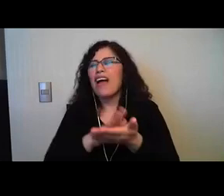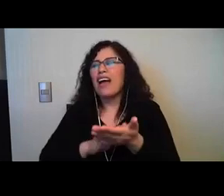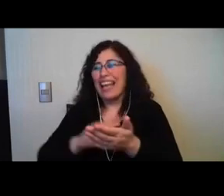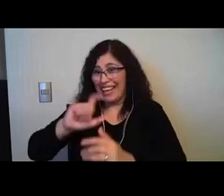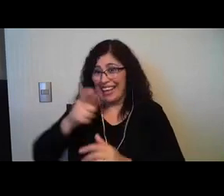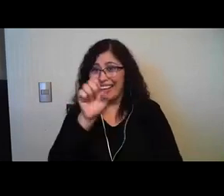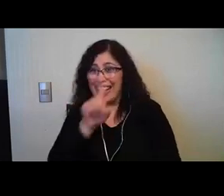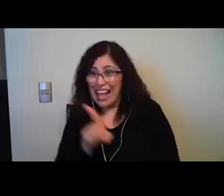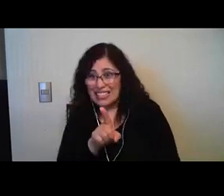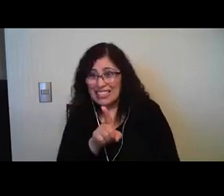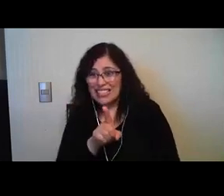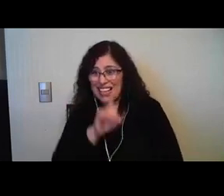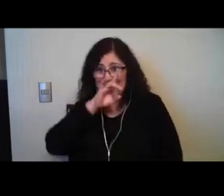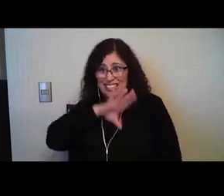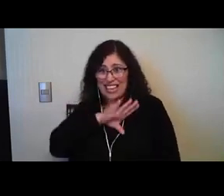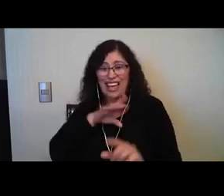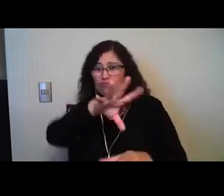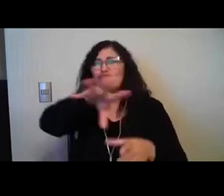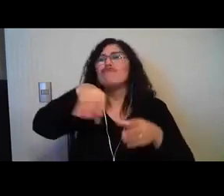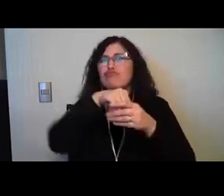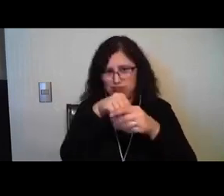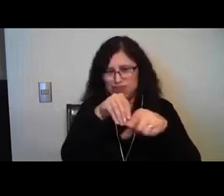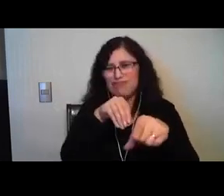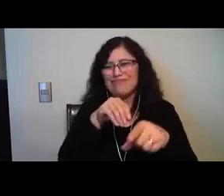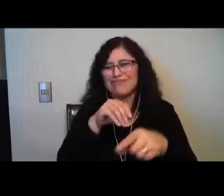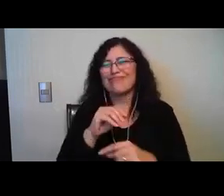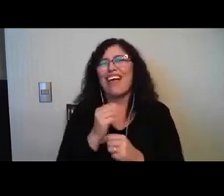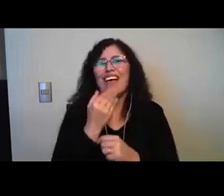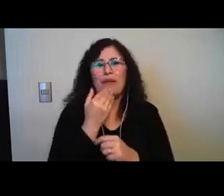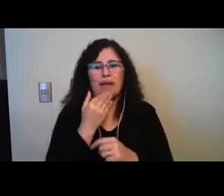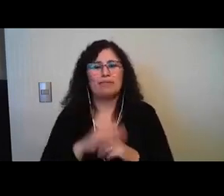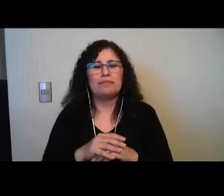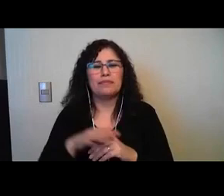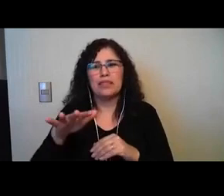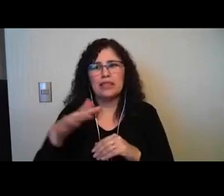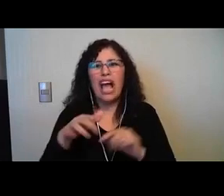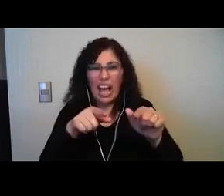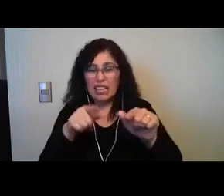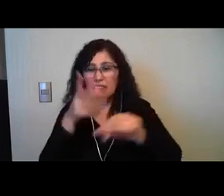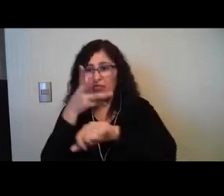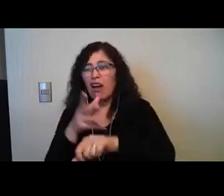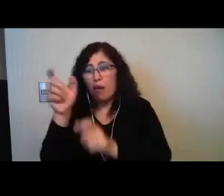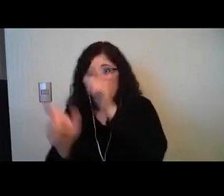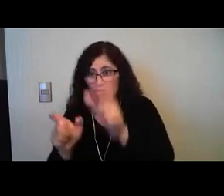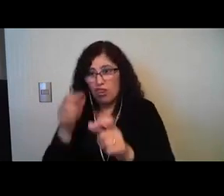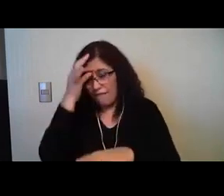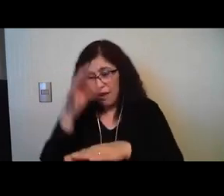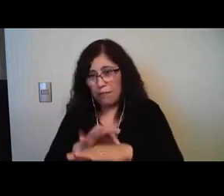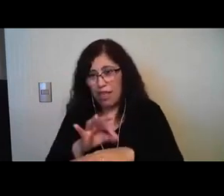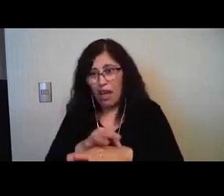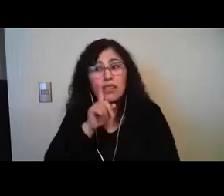en Chile, ¿ya? Que significa una serie de prestaciones que están garantizadas para las personas con este tipo de